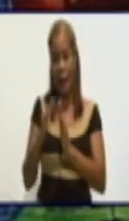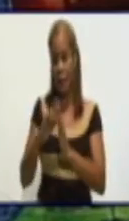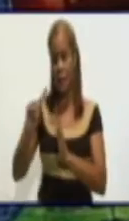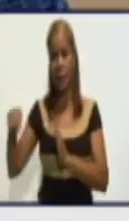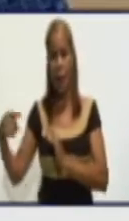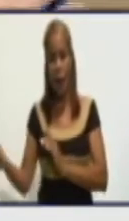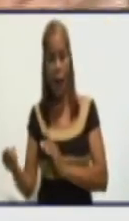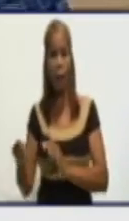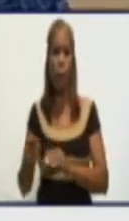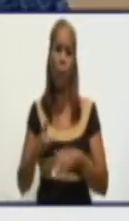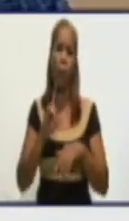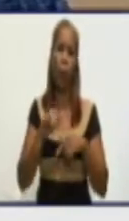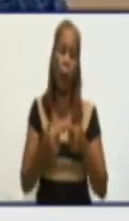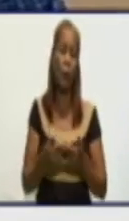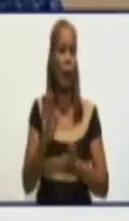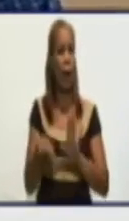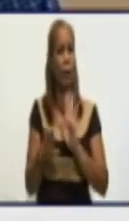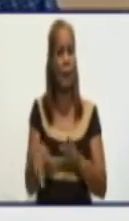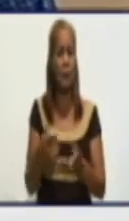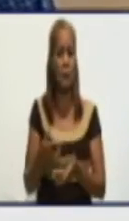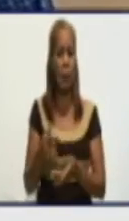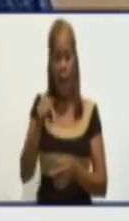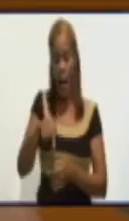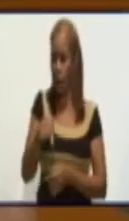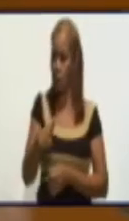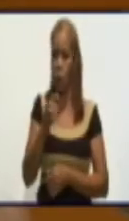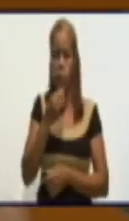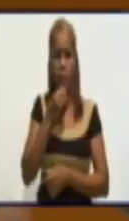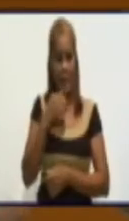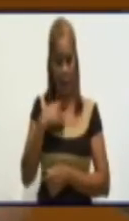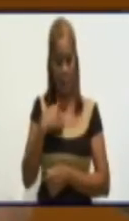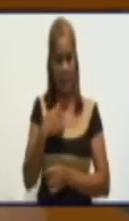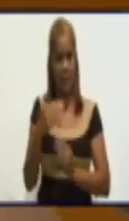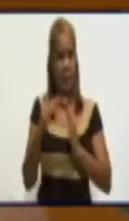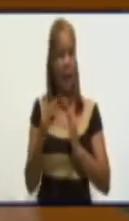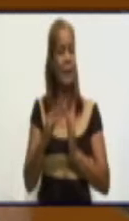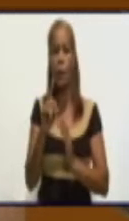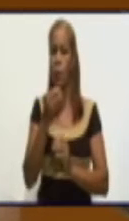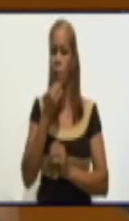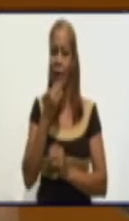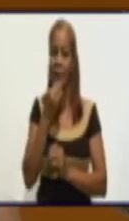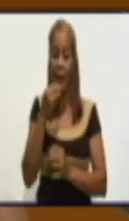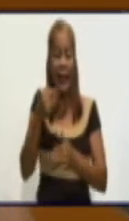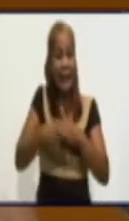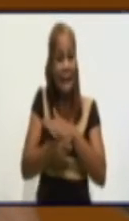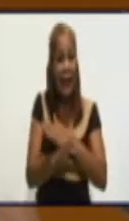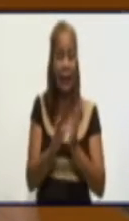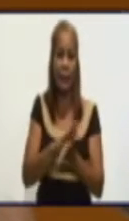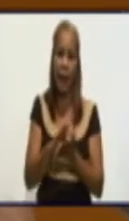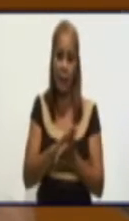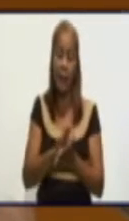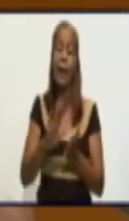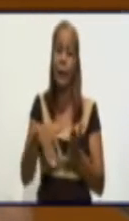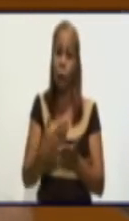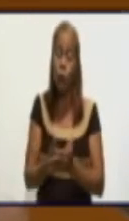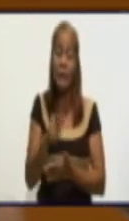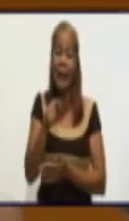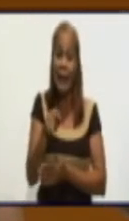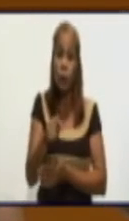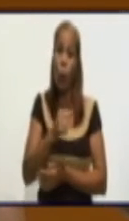porque han blindado su casa porque han dicho aquí no entra nadie yo tengo que mantenerme libre de la cob y eso es lo que quisiéramos que hiciera